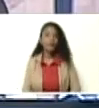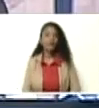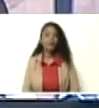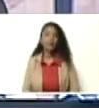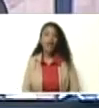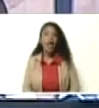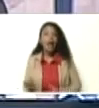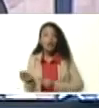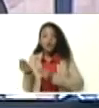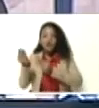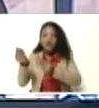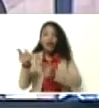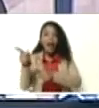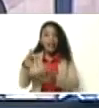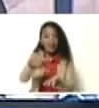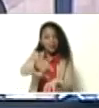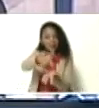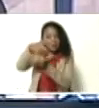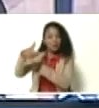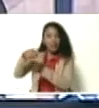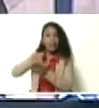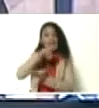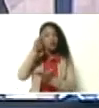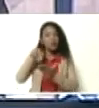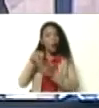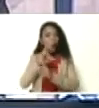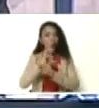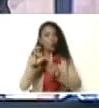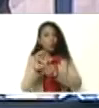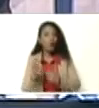la entrega de este Premio Nacional de Cultura.